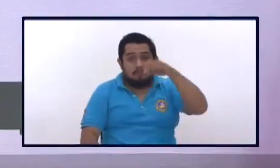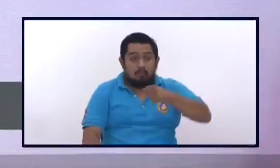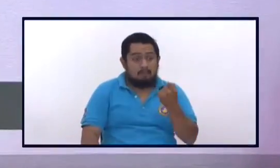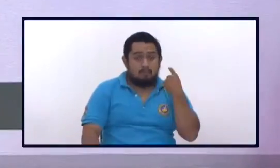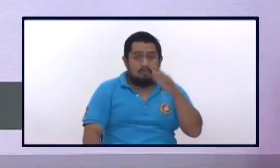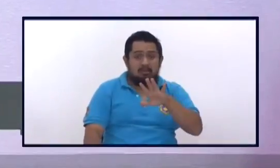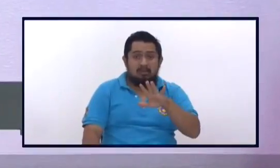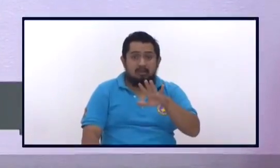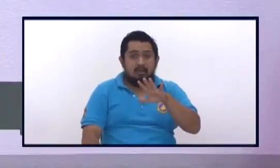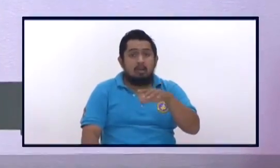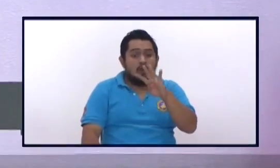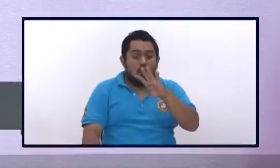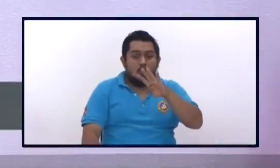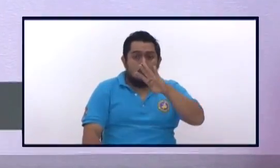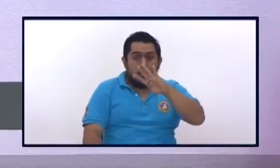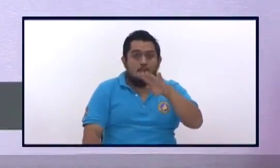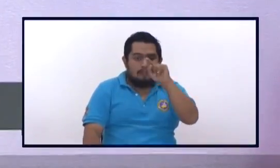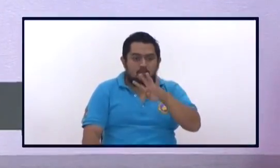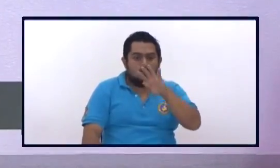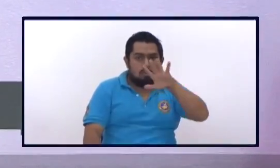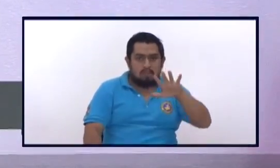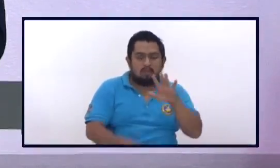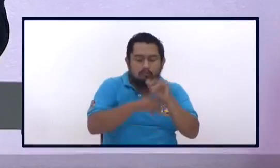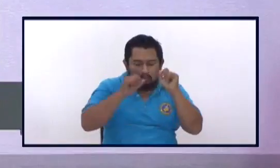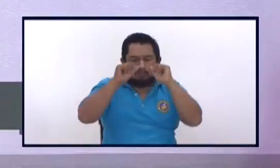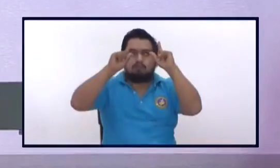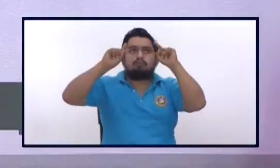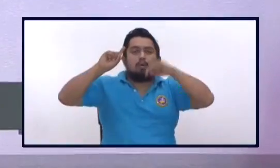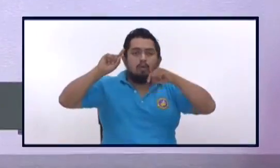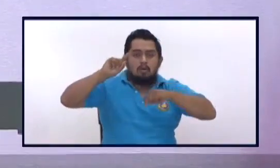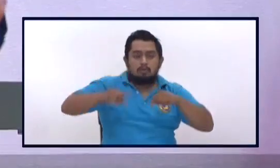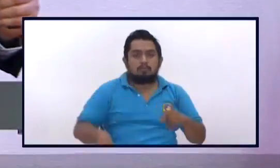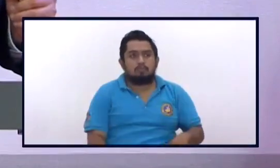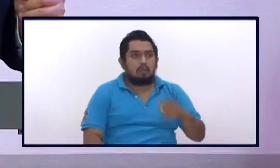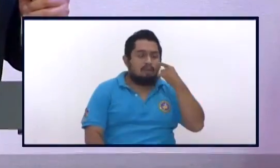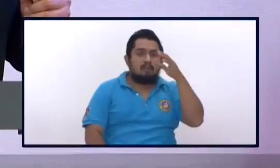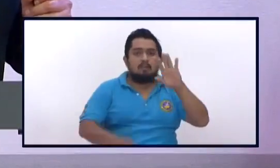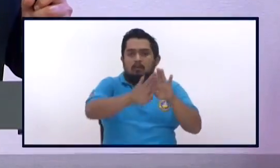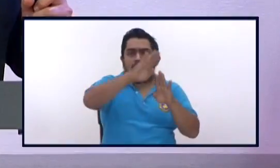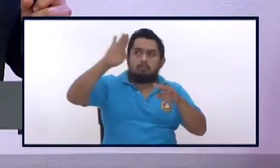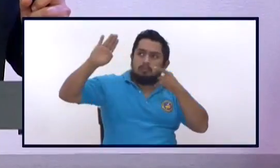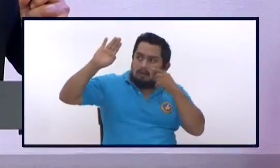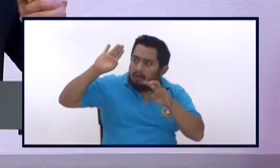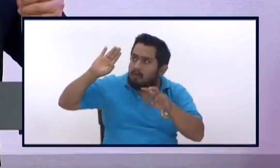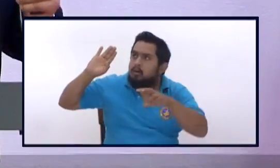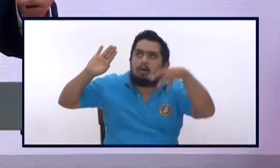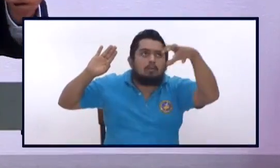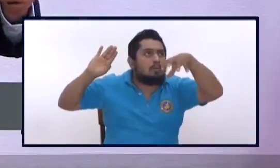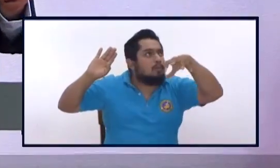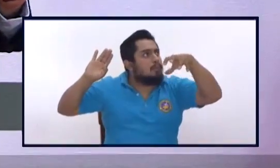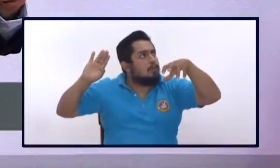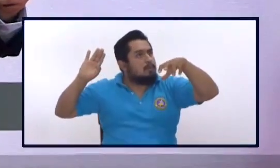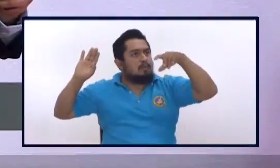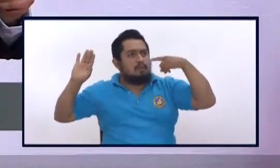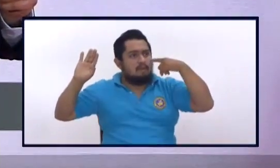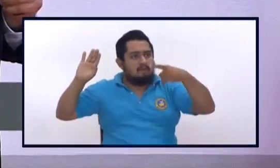5 y no crea que a orar me desperté porque no podía dormir más no simplemente y cuando saqué la cabeza por la ventana estaba cayendo un poco de lluvia y me encontré